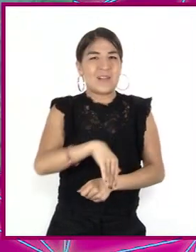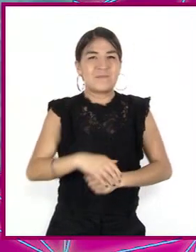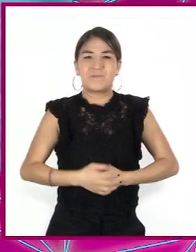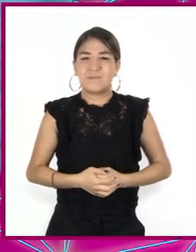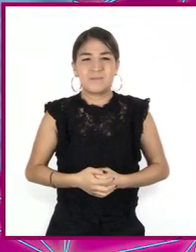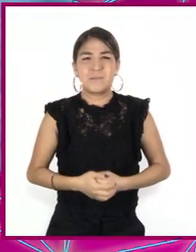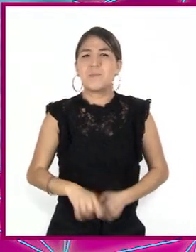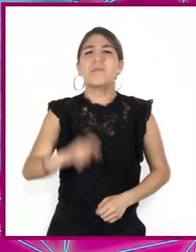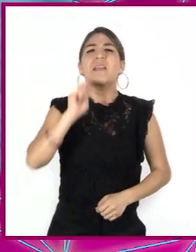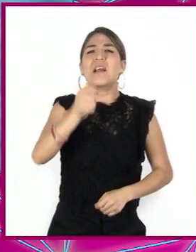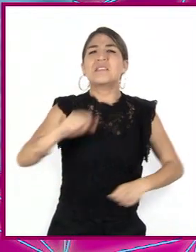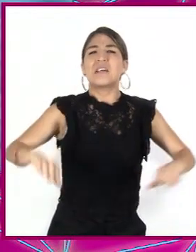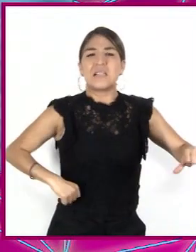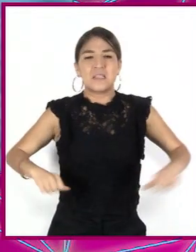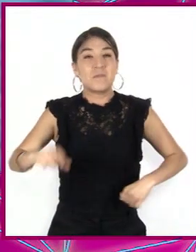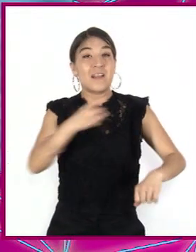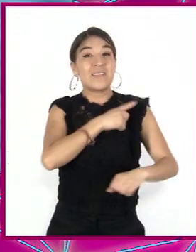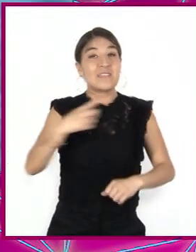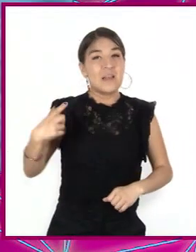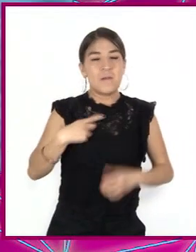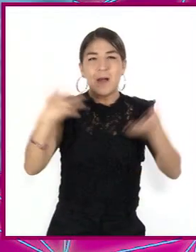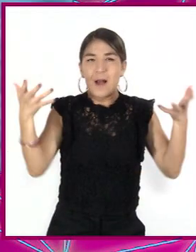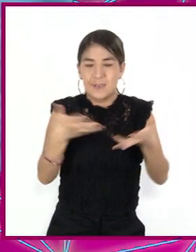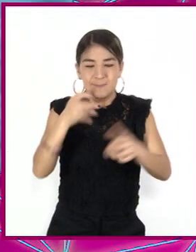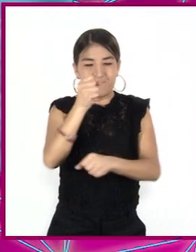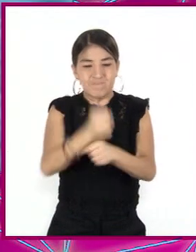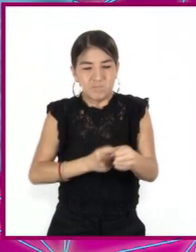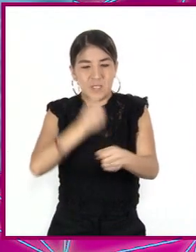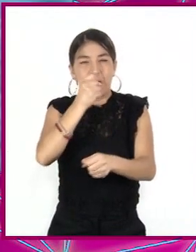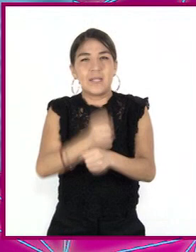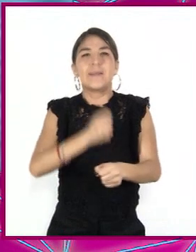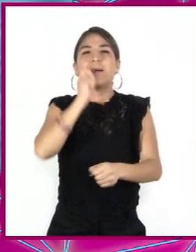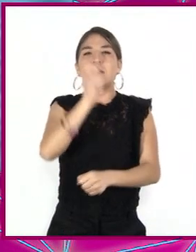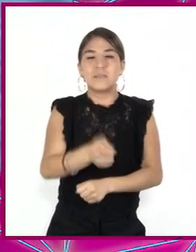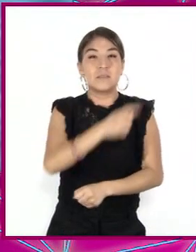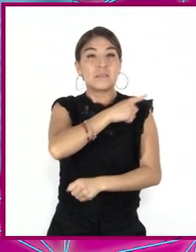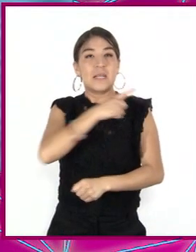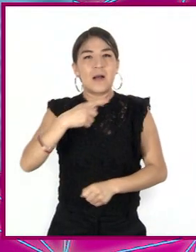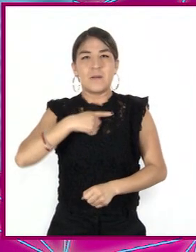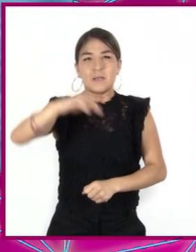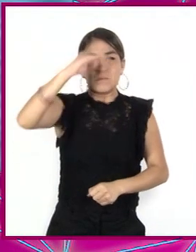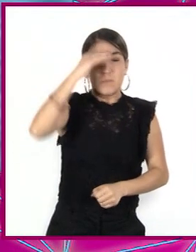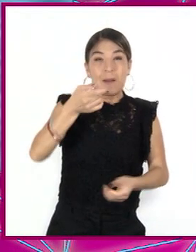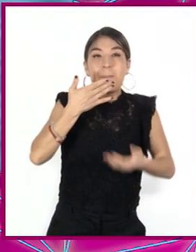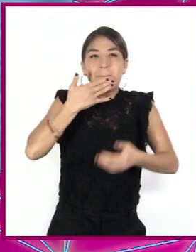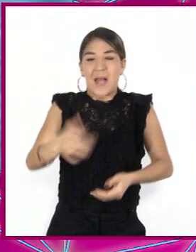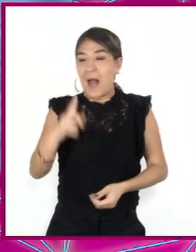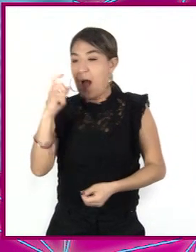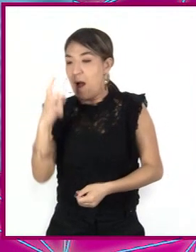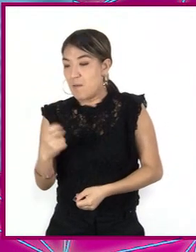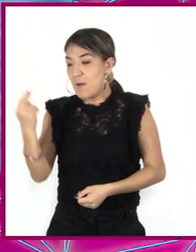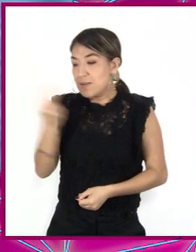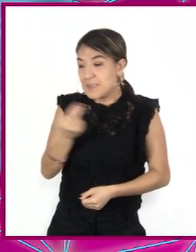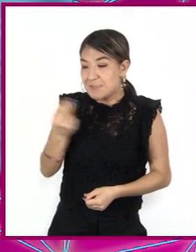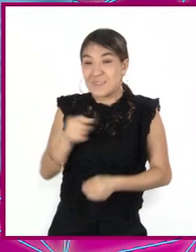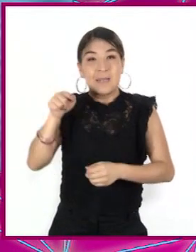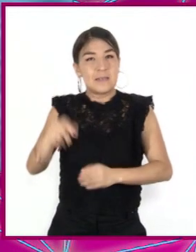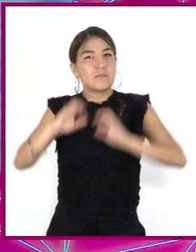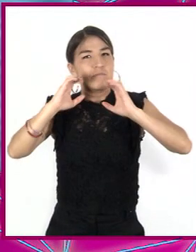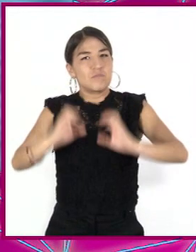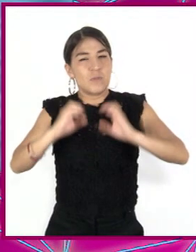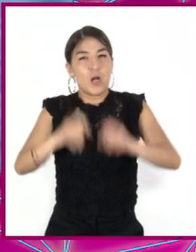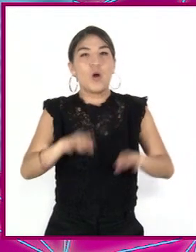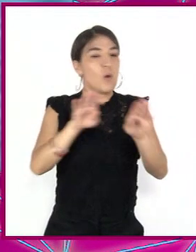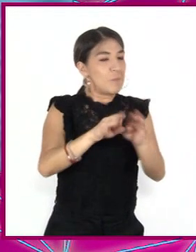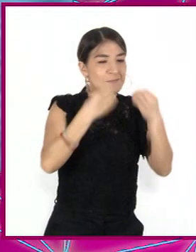Una de las acciones principales que debemos llevar a la práctica es mantener el equilibrio entre el agua que necesitamos y no desperdiciarla, y mantener el